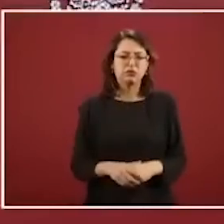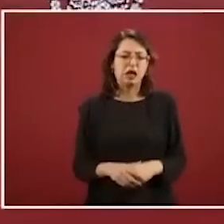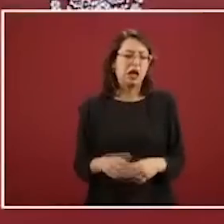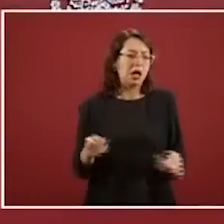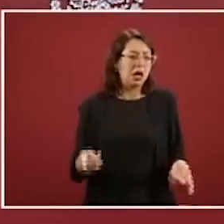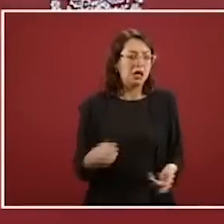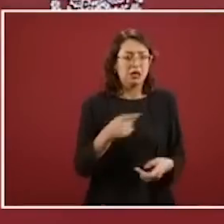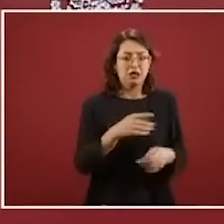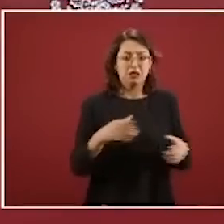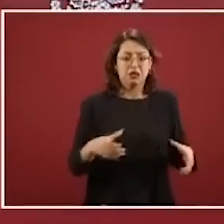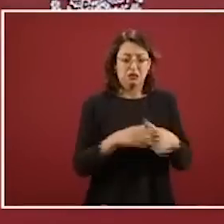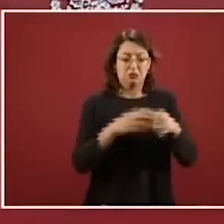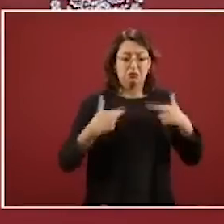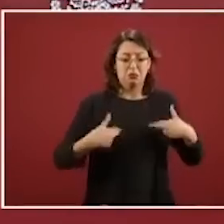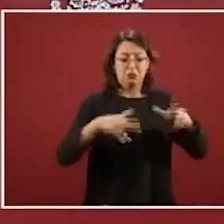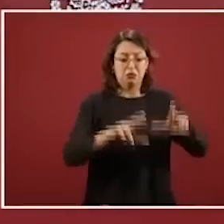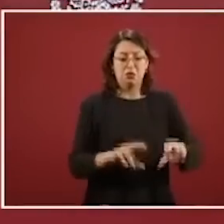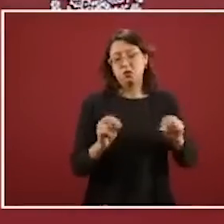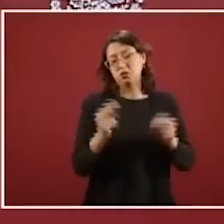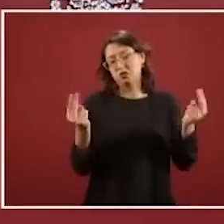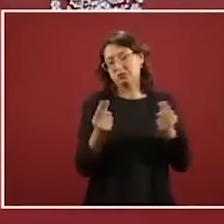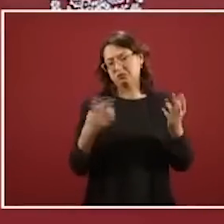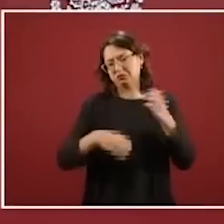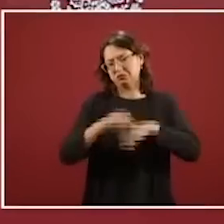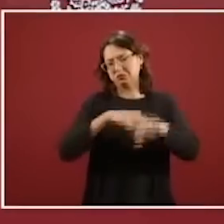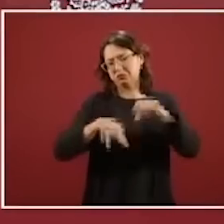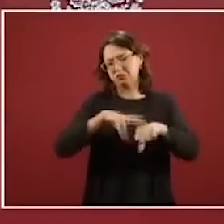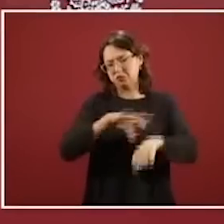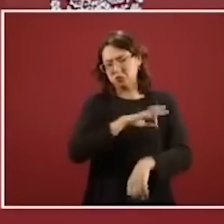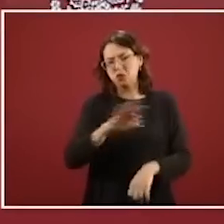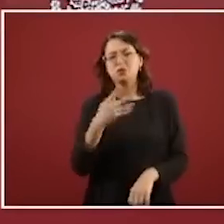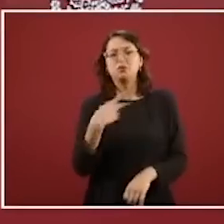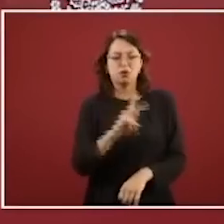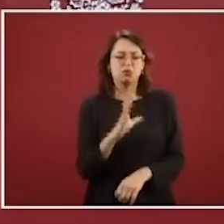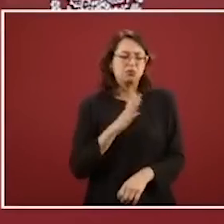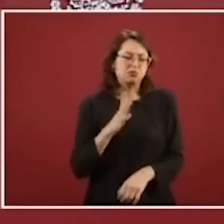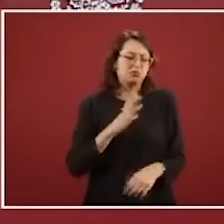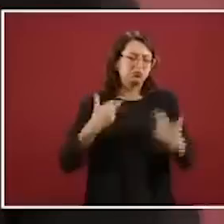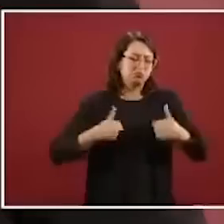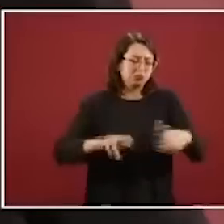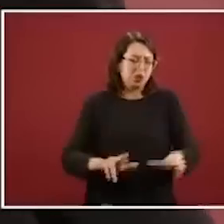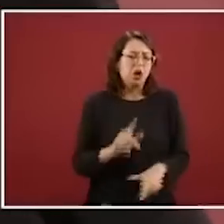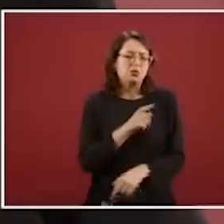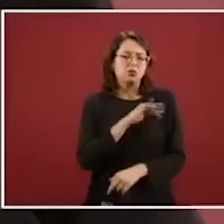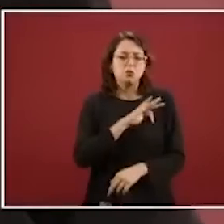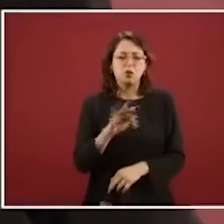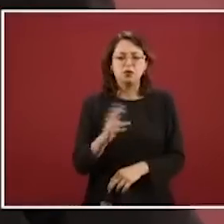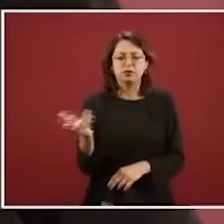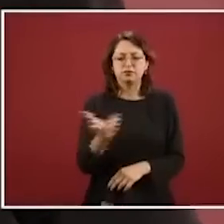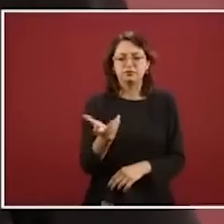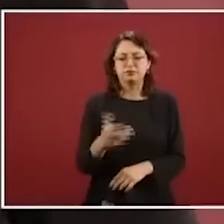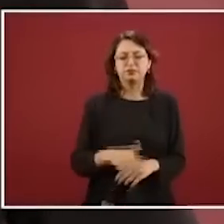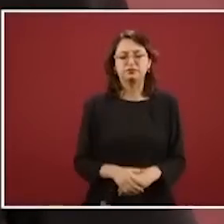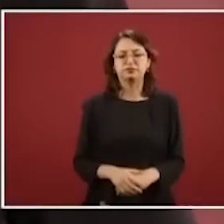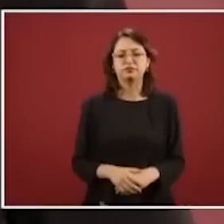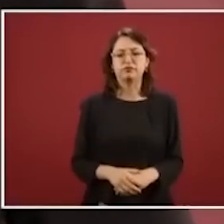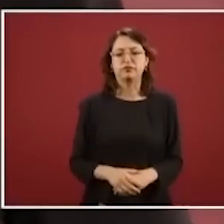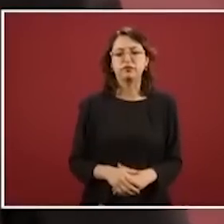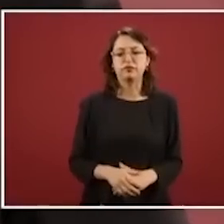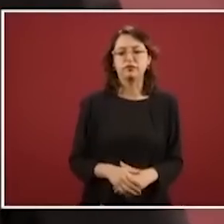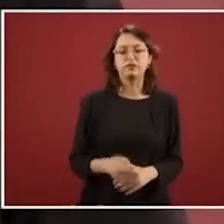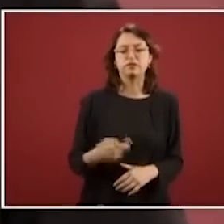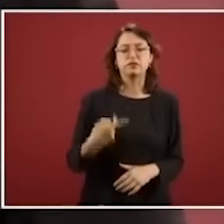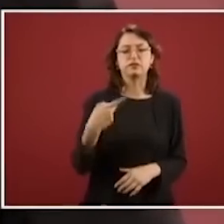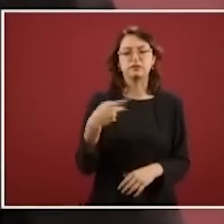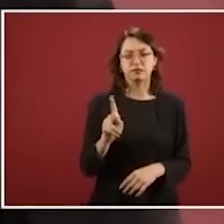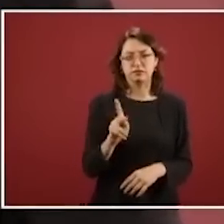embajador. Pero digamos que los agregados, su función es esa. Pero entonces Jesús lo objeta y lo da a conocer